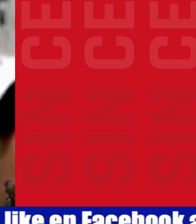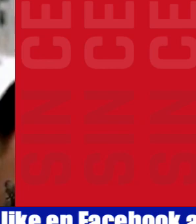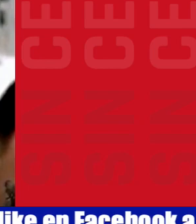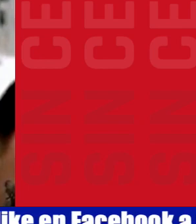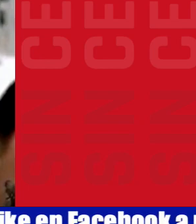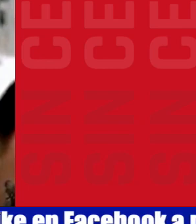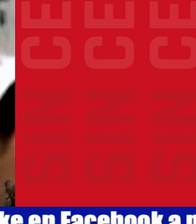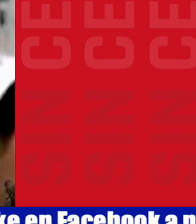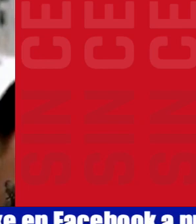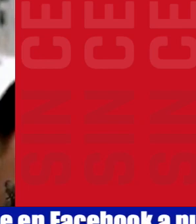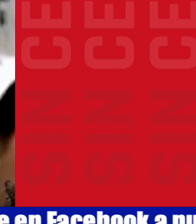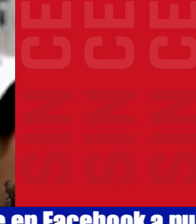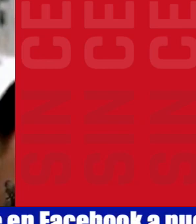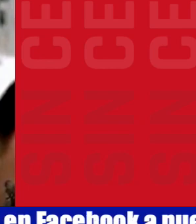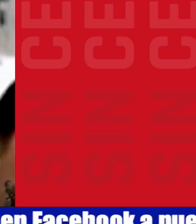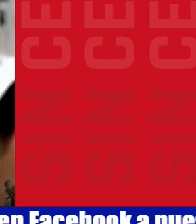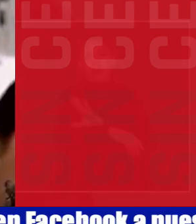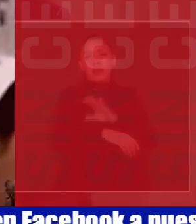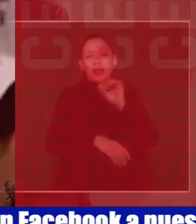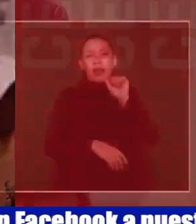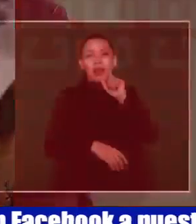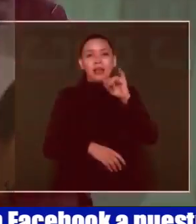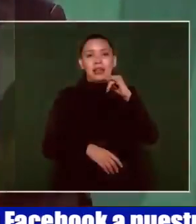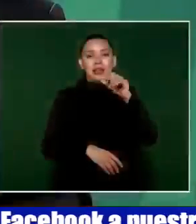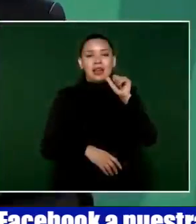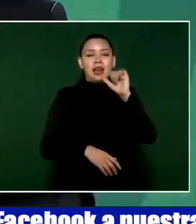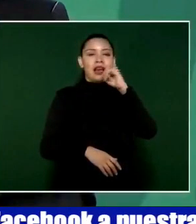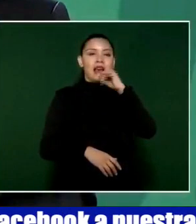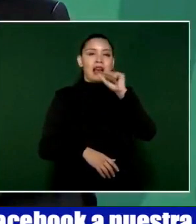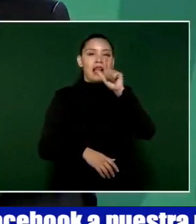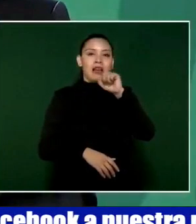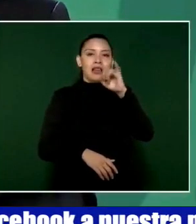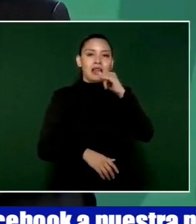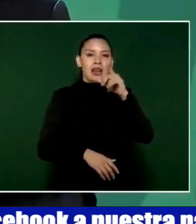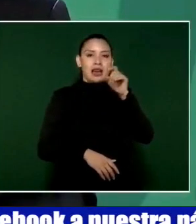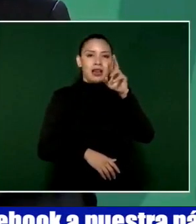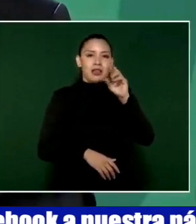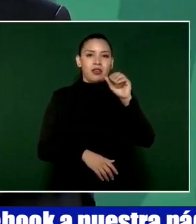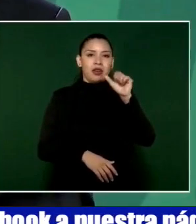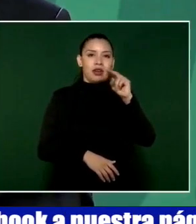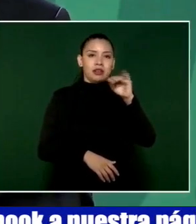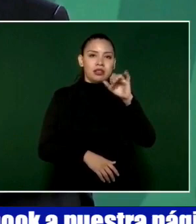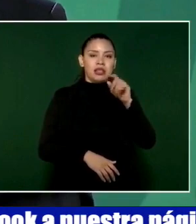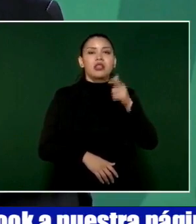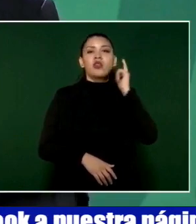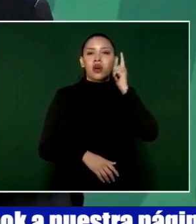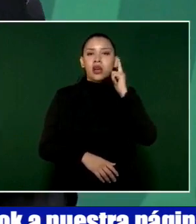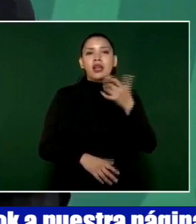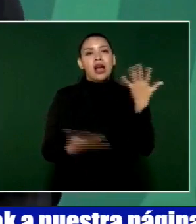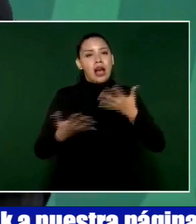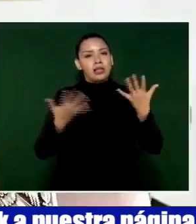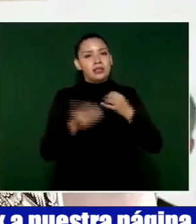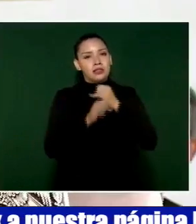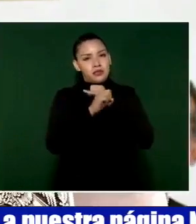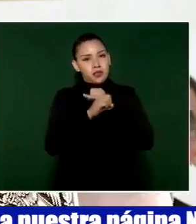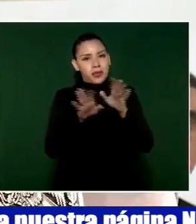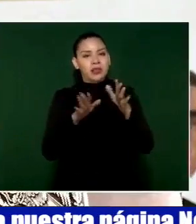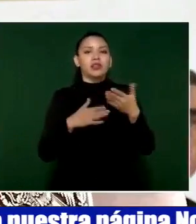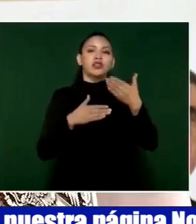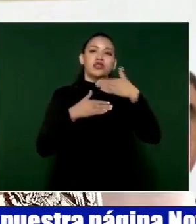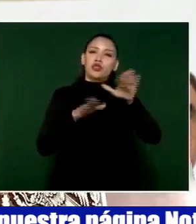El presidente le dijo que fue muy buena la entrevista y la comunicación con el presidente Biden, quien dijo pues es muy afectuoso y